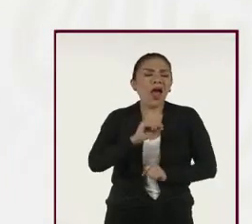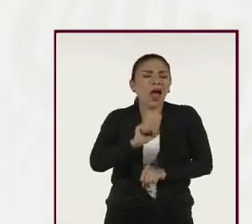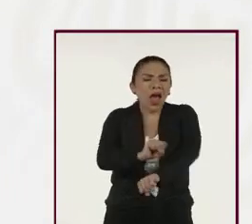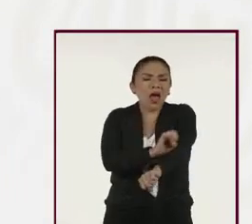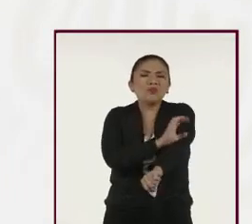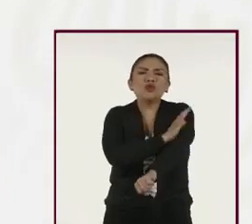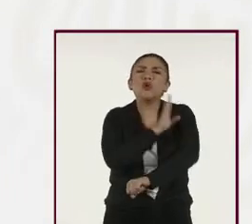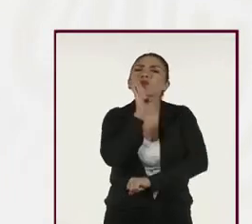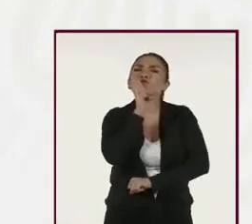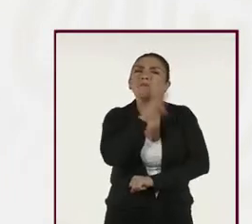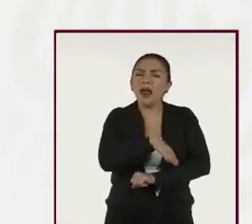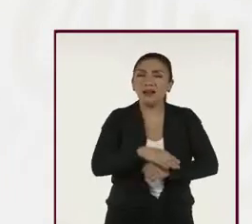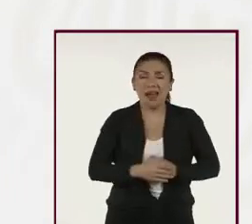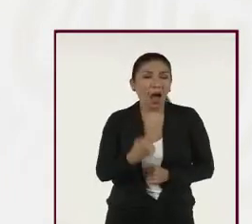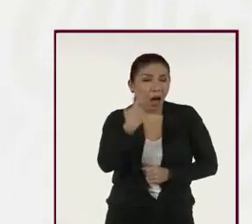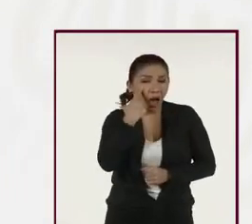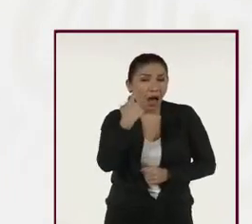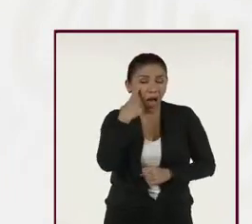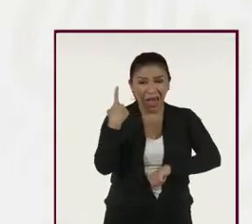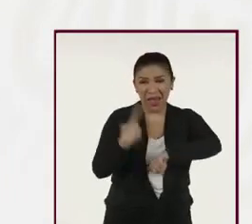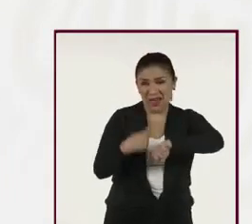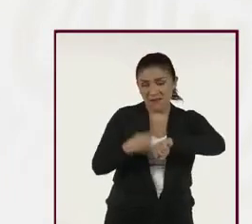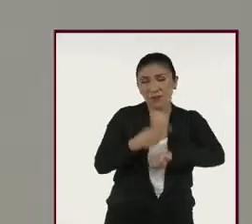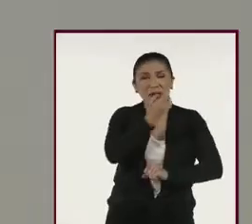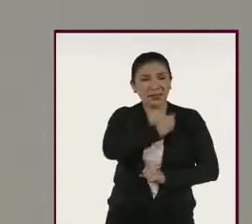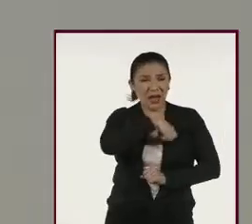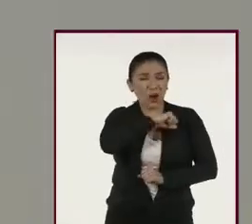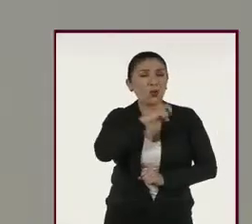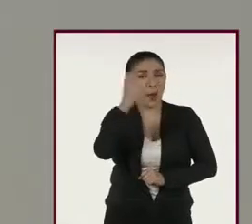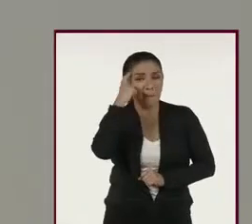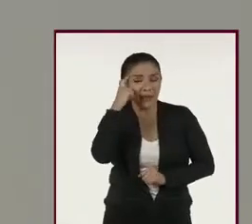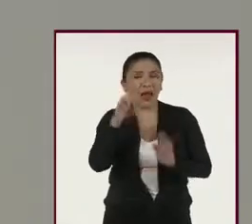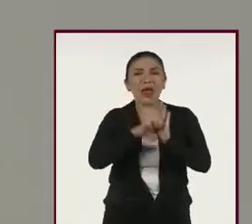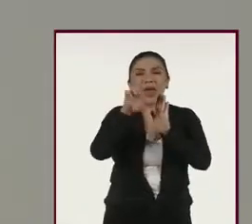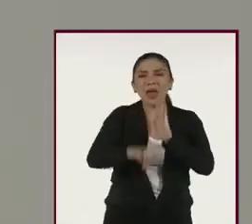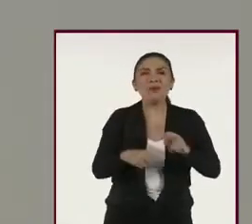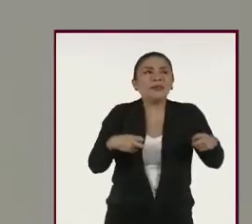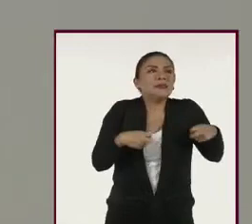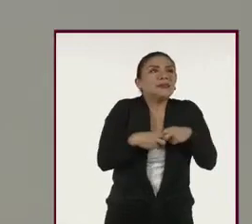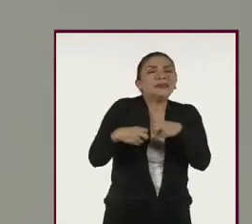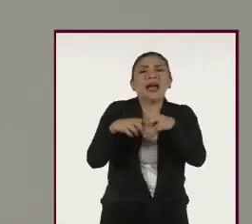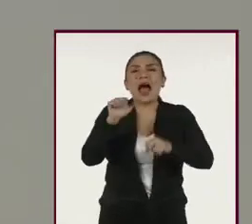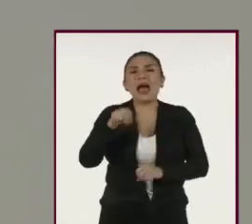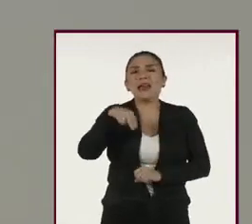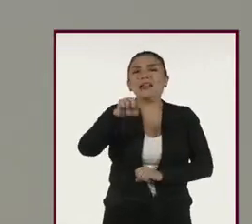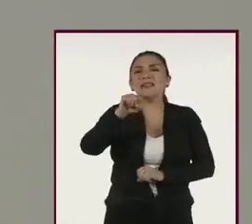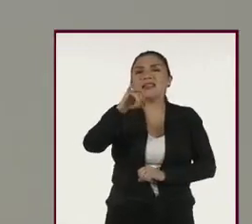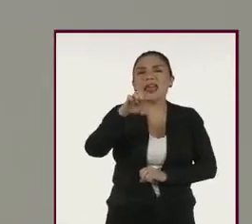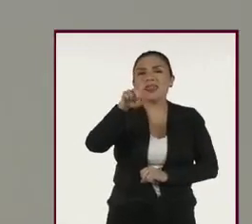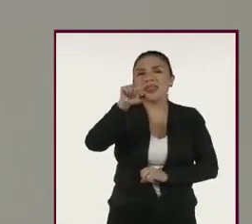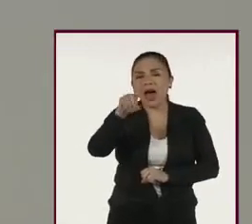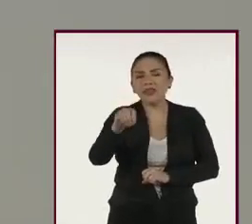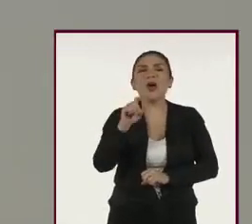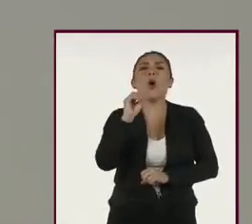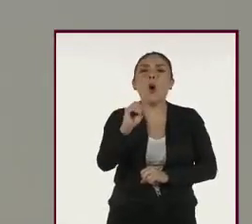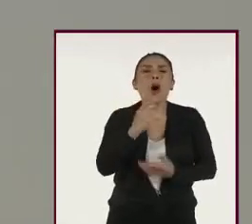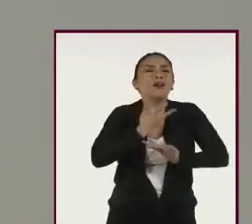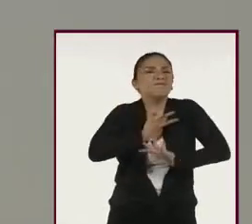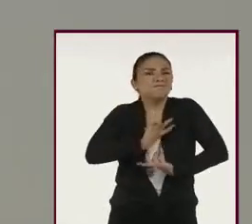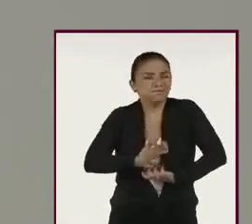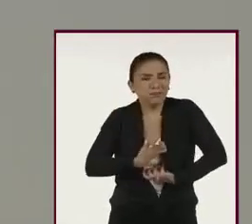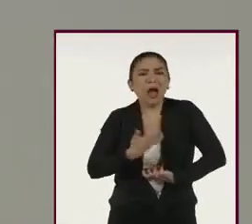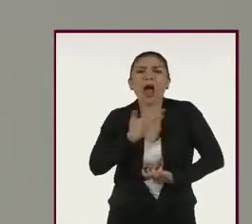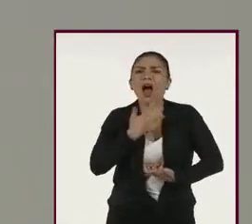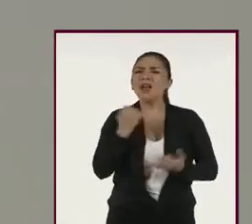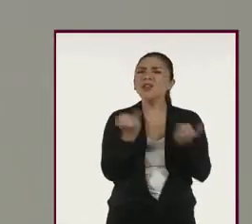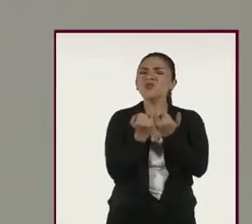De hecho, en muchos de los padecimientos en salud mental, como ansiedad o depresión, se llegan a tener variaciones en los tipos de